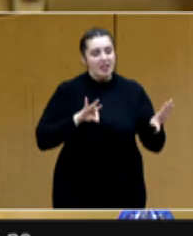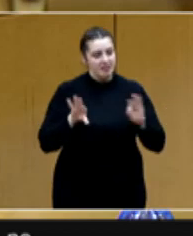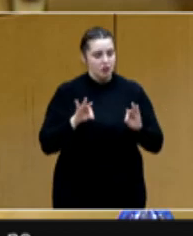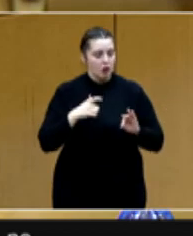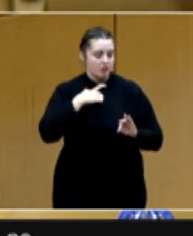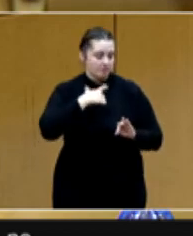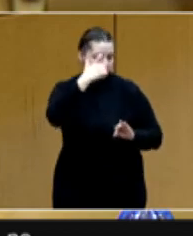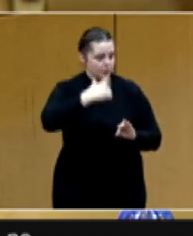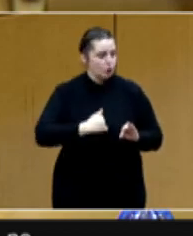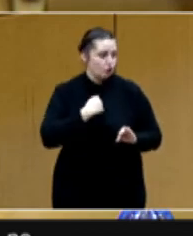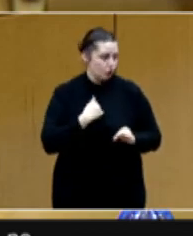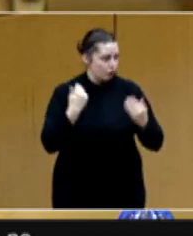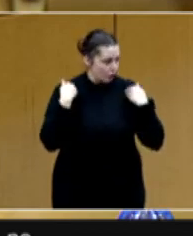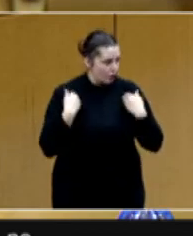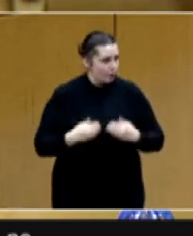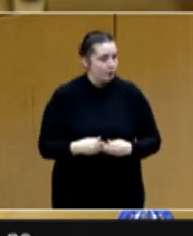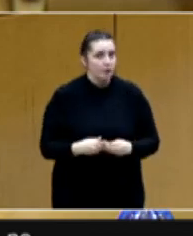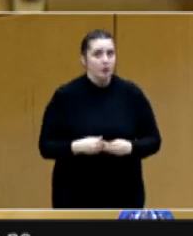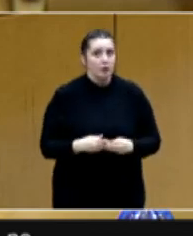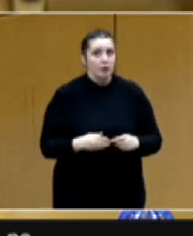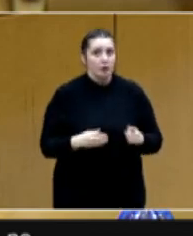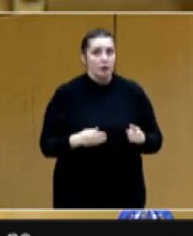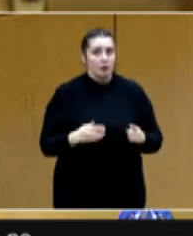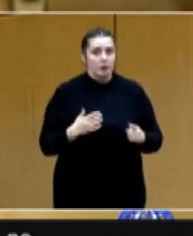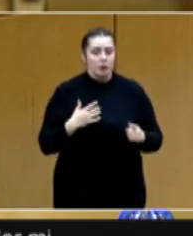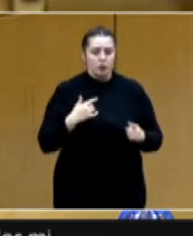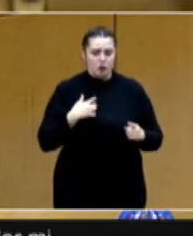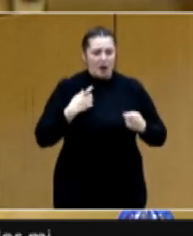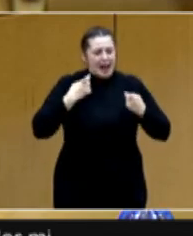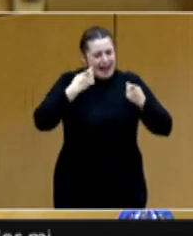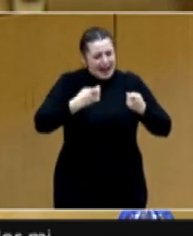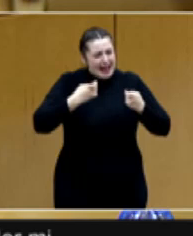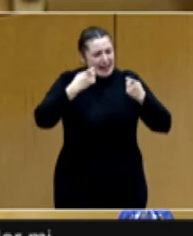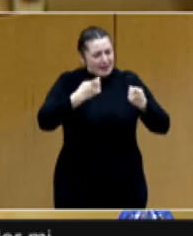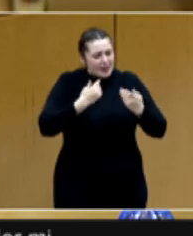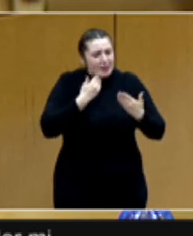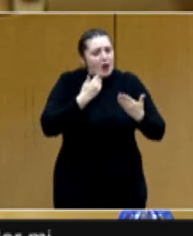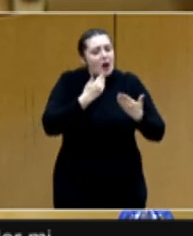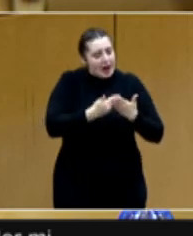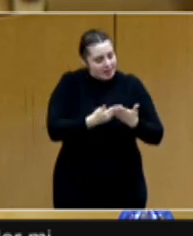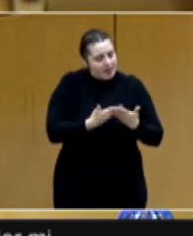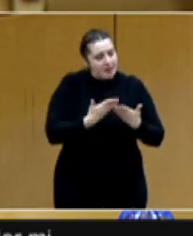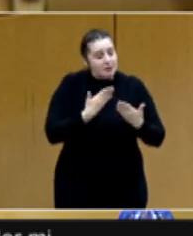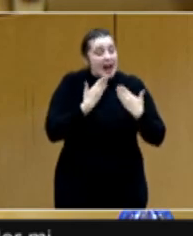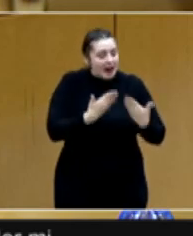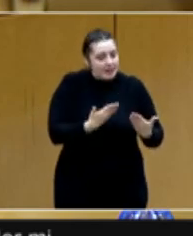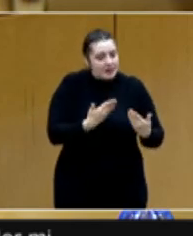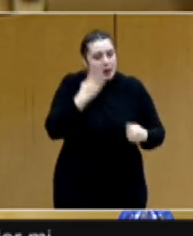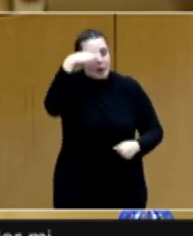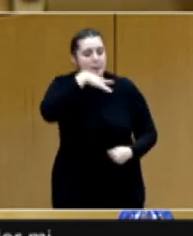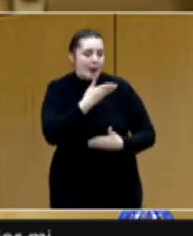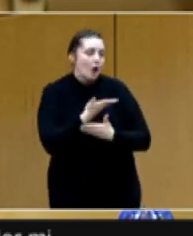propias decisiones con esfuerzo he conseguido la confianza de mis